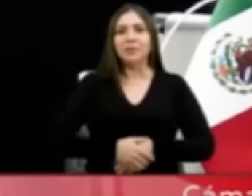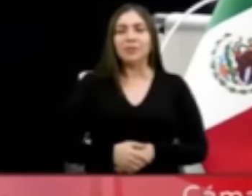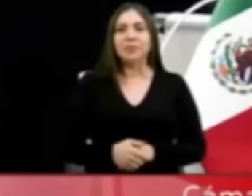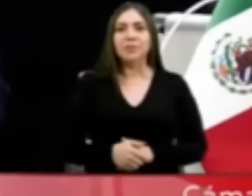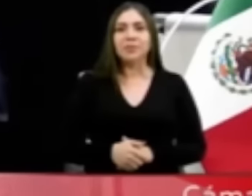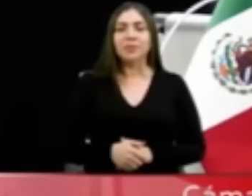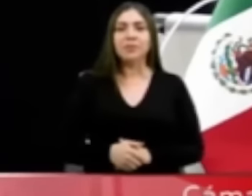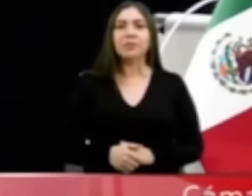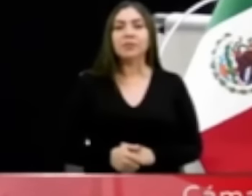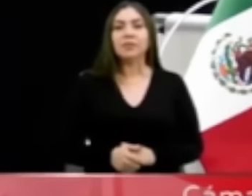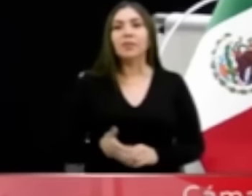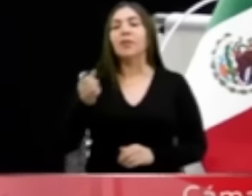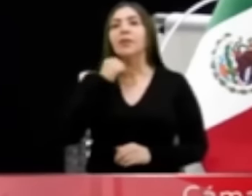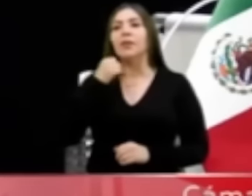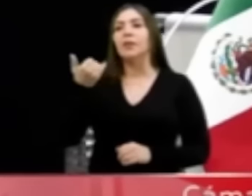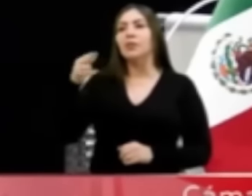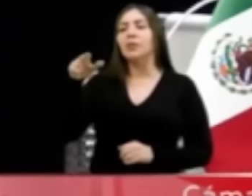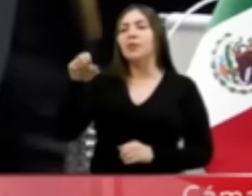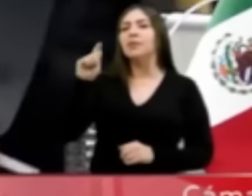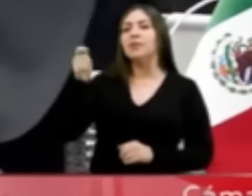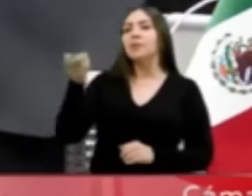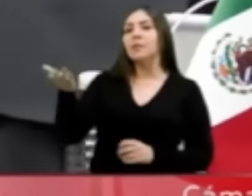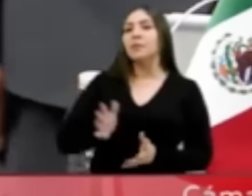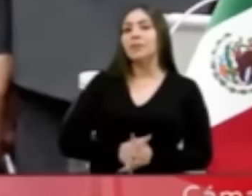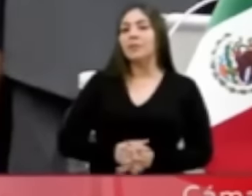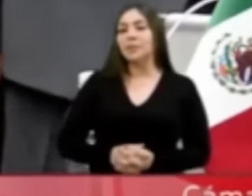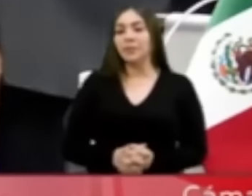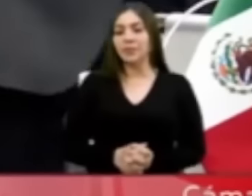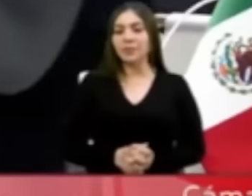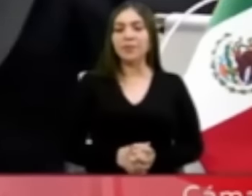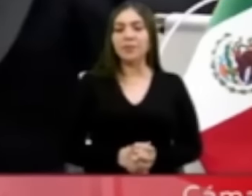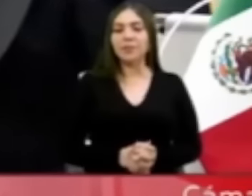qué objeto, senador Yunes?